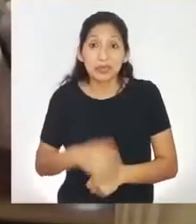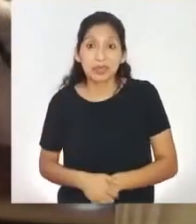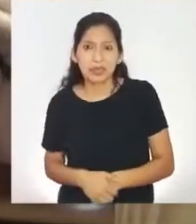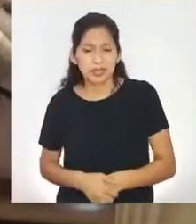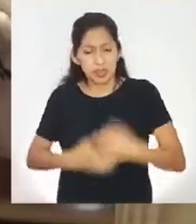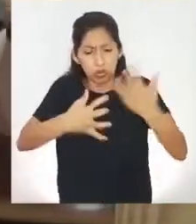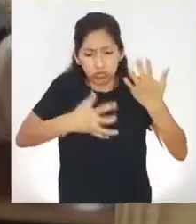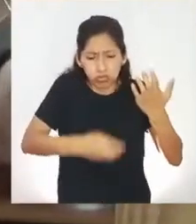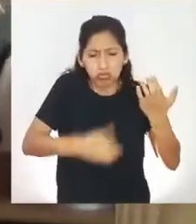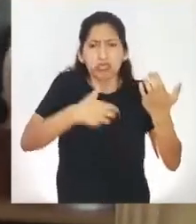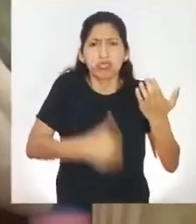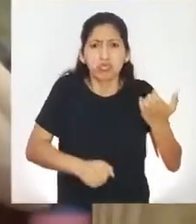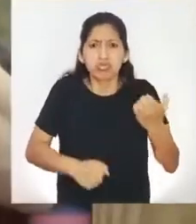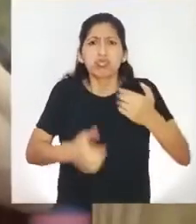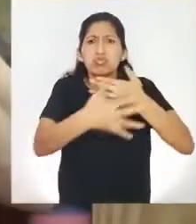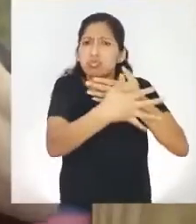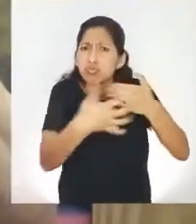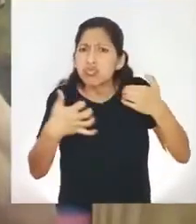el chillador y el arpa.